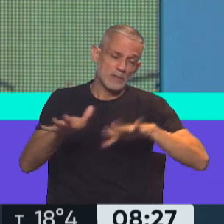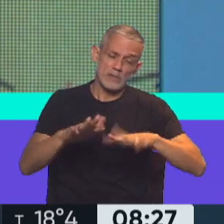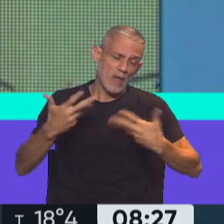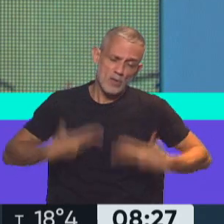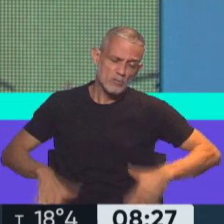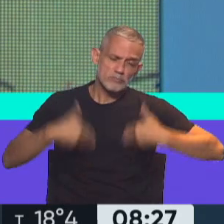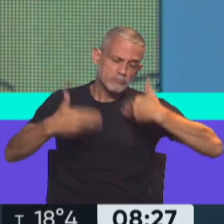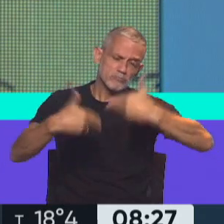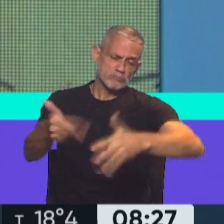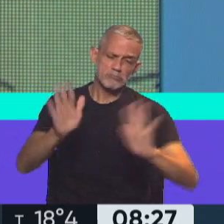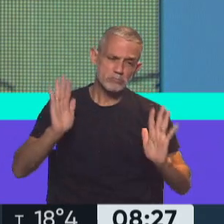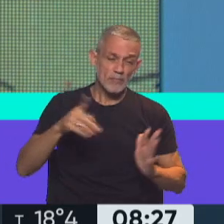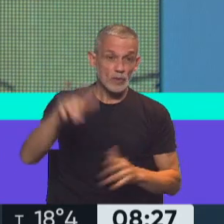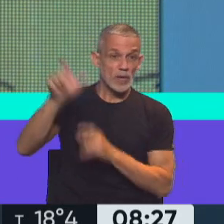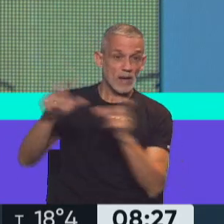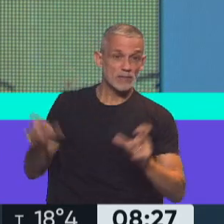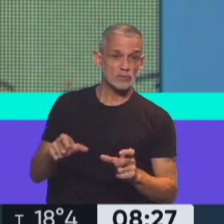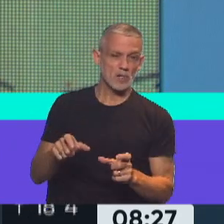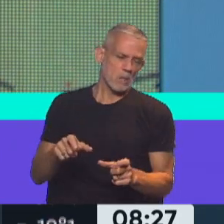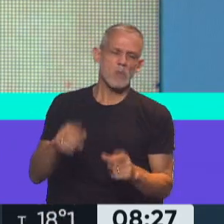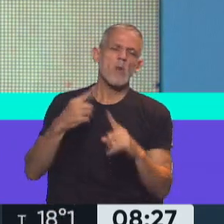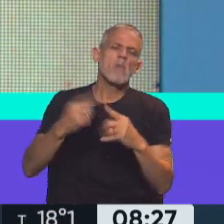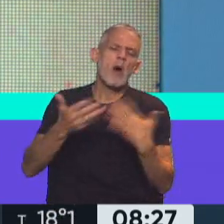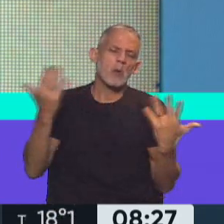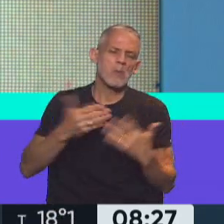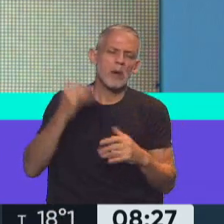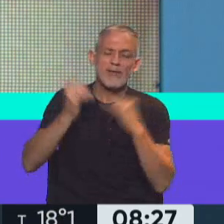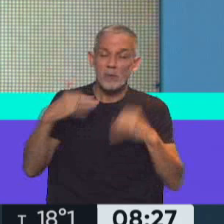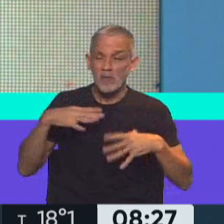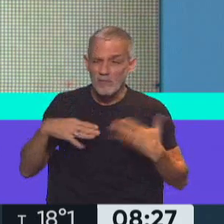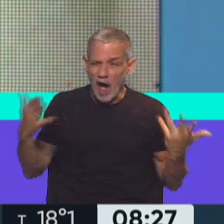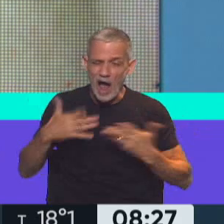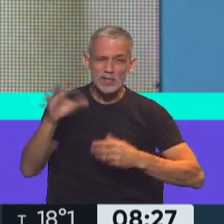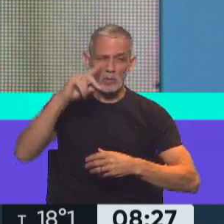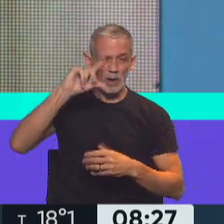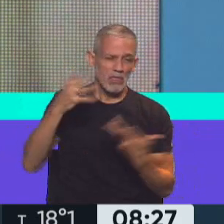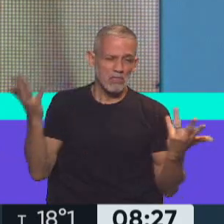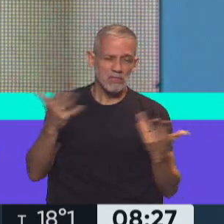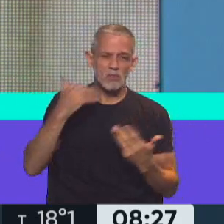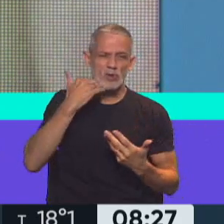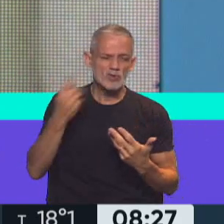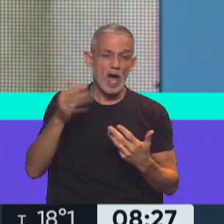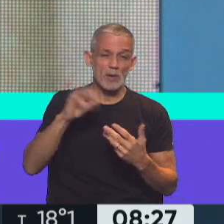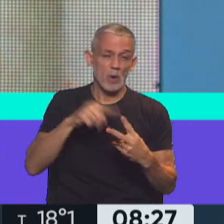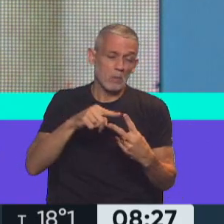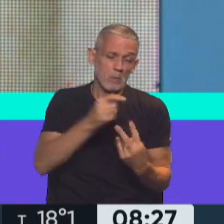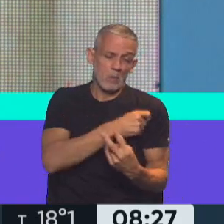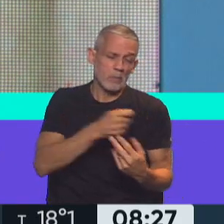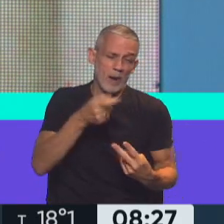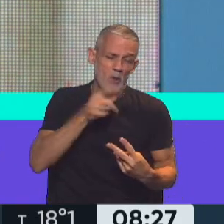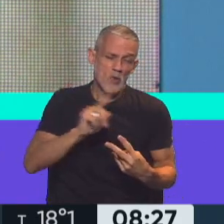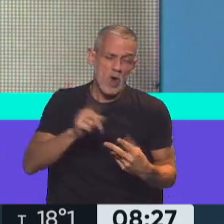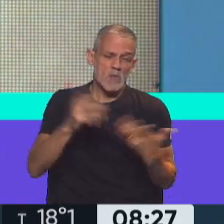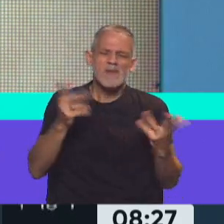me parece que las personas que, ya sea por desinformación, por ignorancia o simplemente